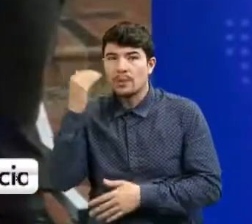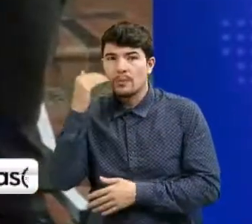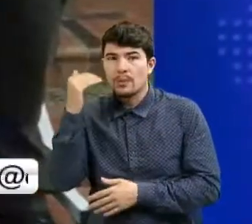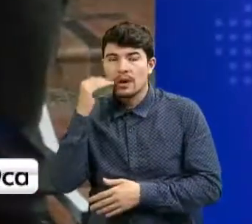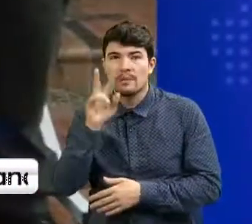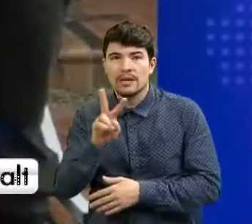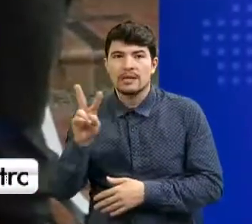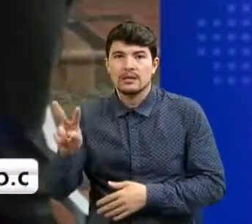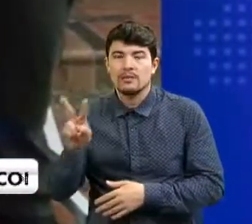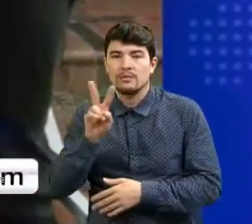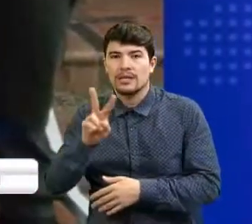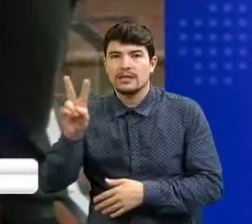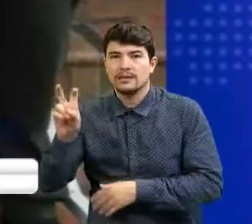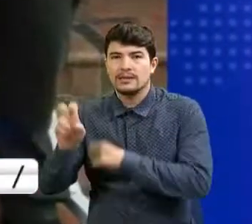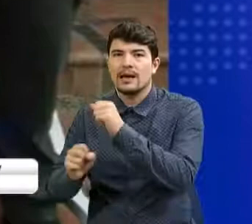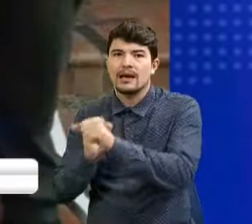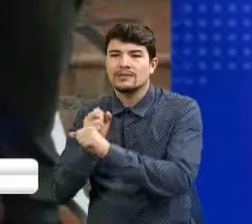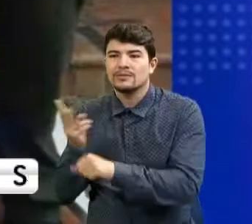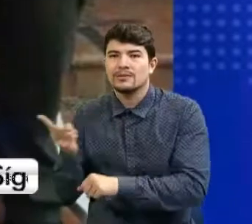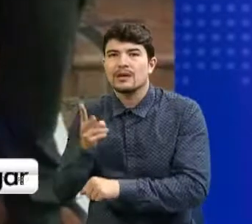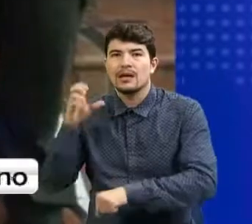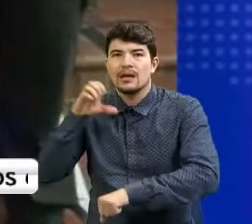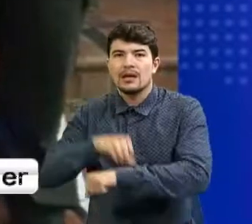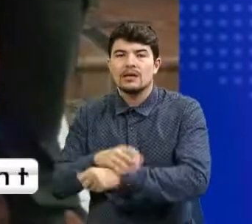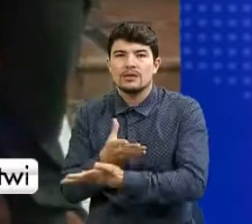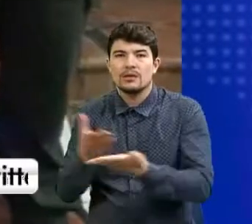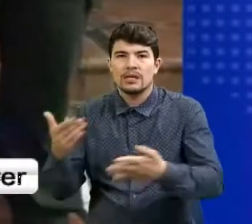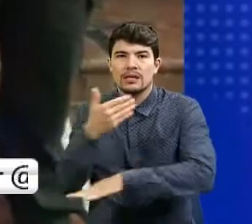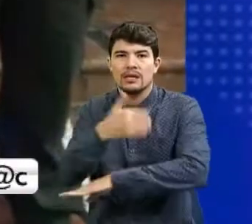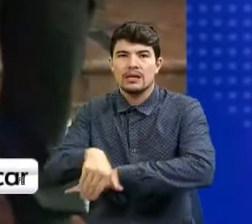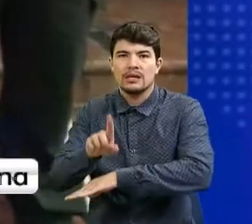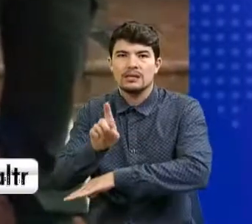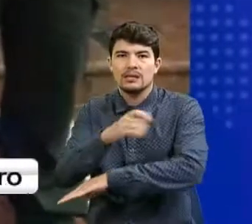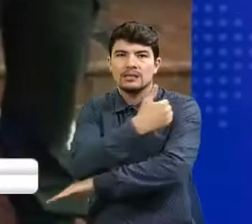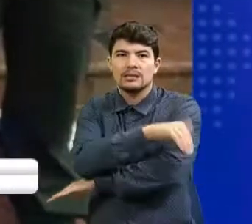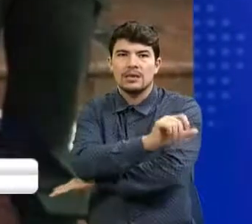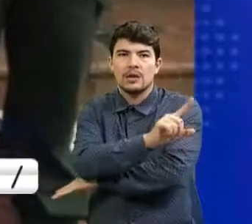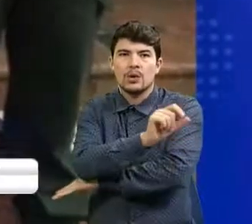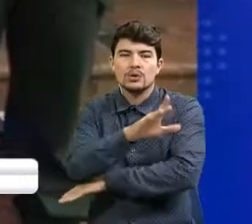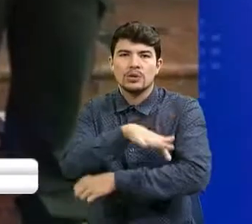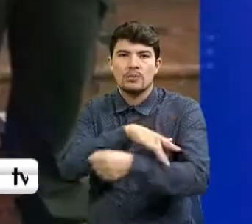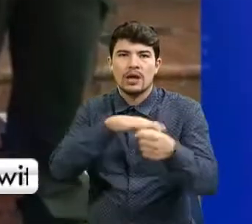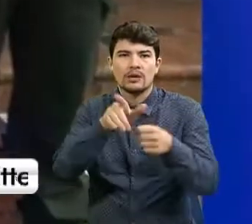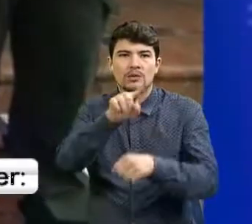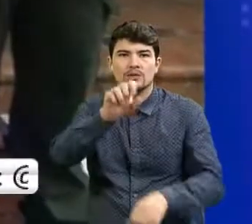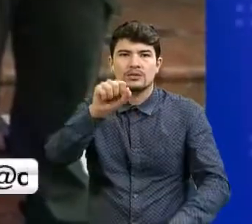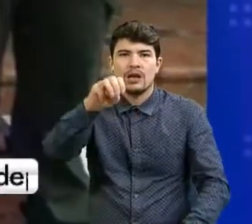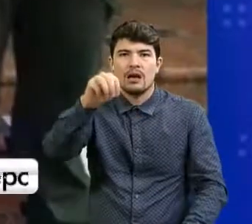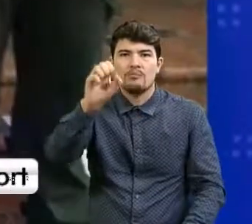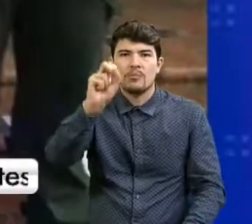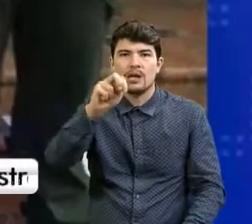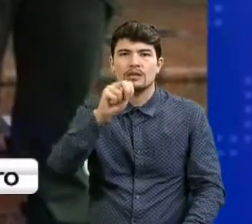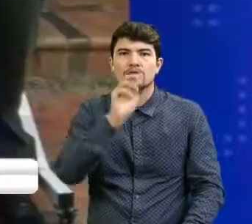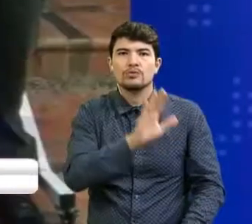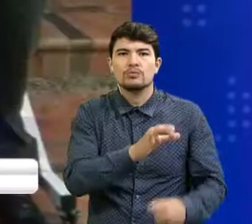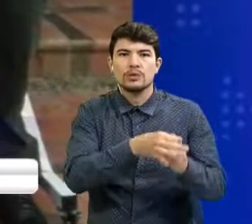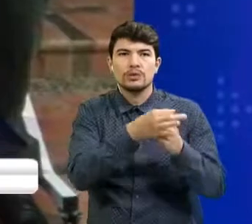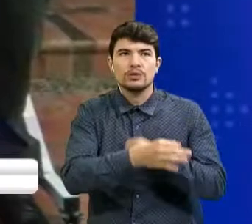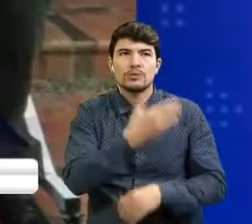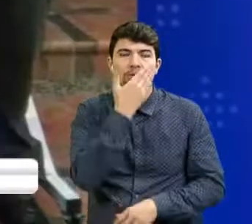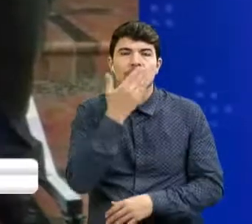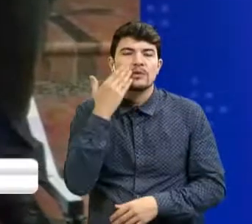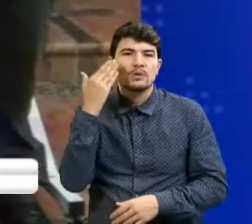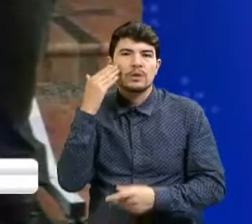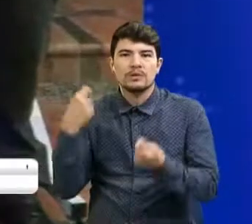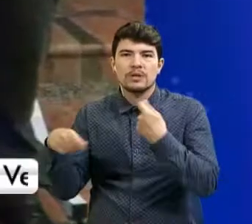de 22 y 27 años de edad fueron detenidos en la carrera sexta con calle 11 del barrio Samán del municipio de Barbosa cuando